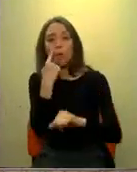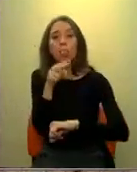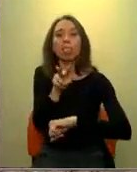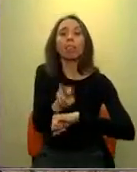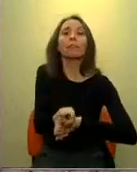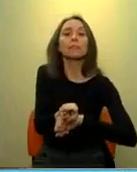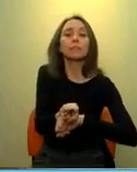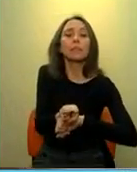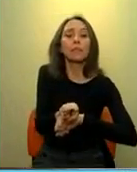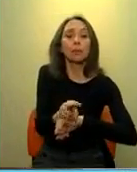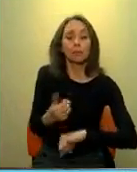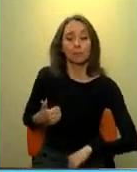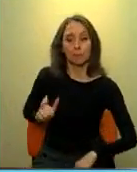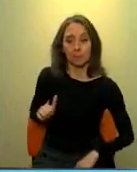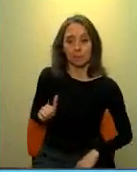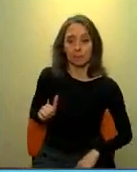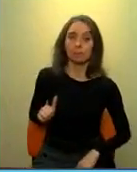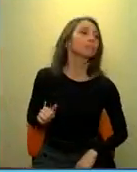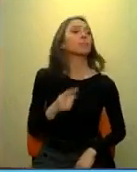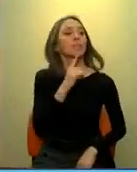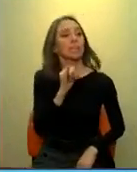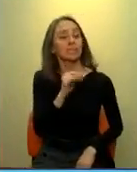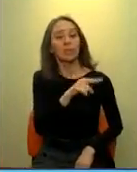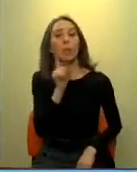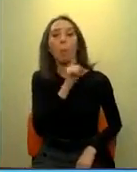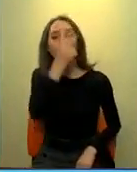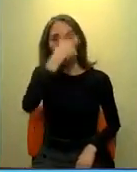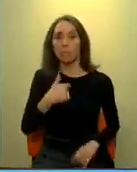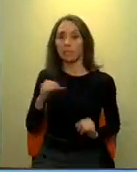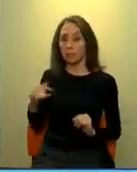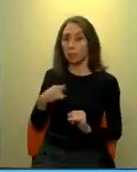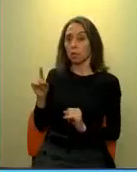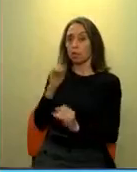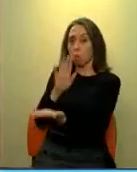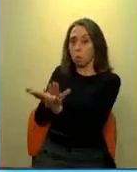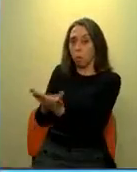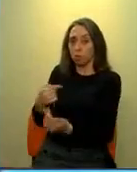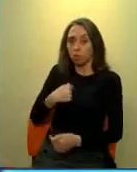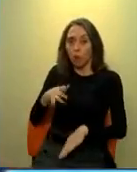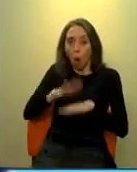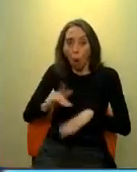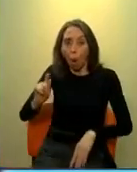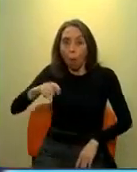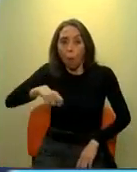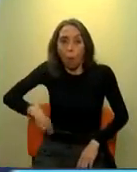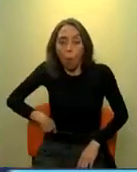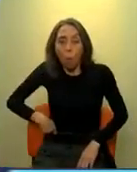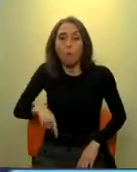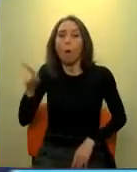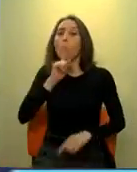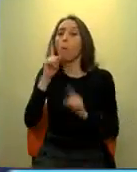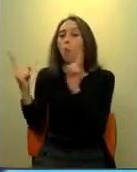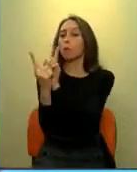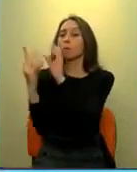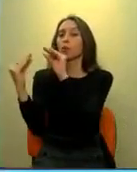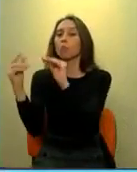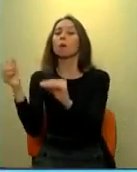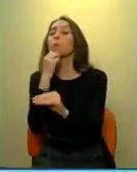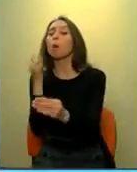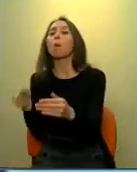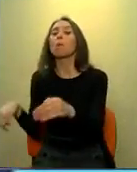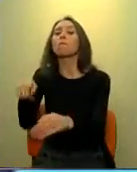la PDI. Sí, pero eso no acredita que yo tenga la culpa, ¿sí? Usted fue la última persona que conversó conmigo y si le pasa algo de aquí para allá, ¿qué es culpa